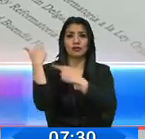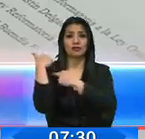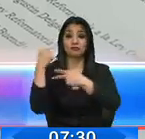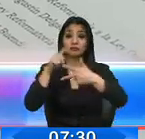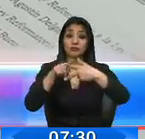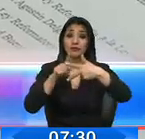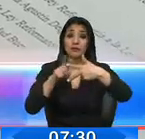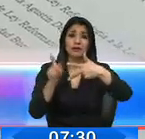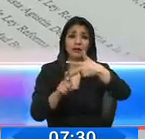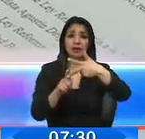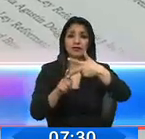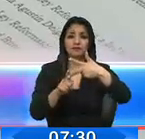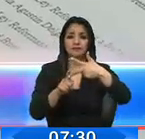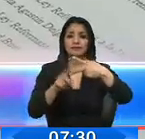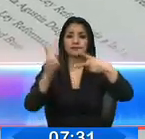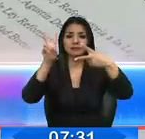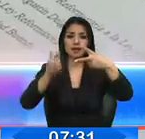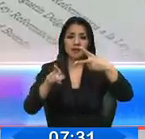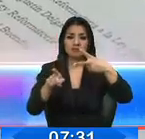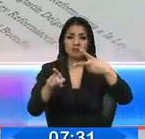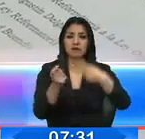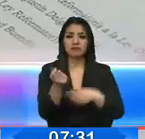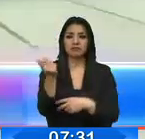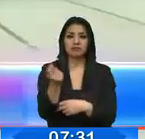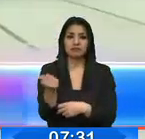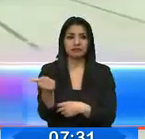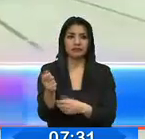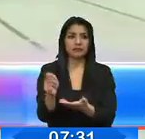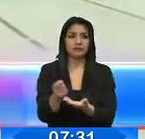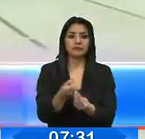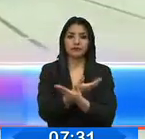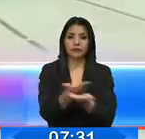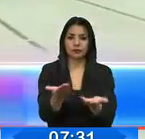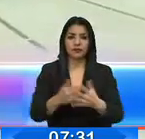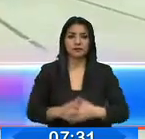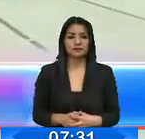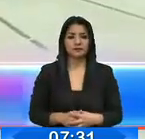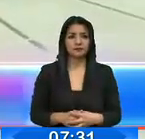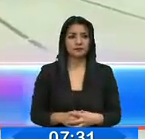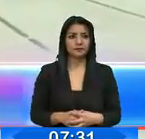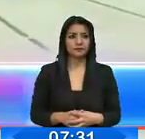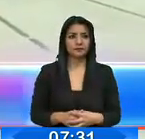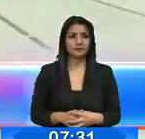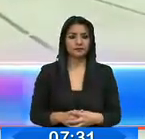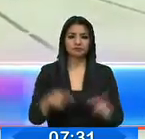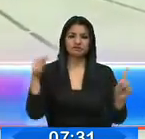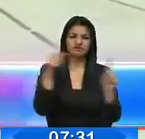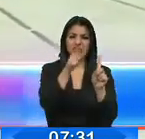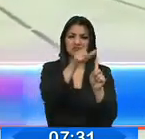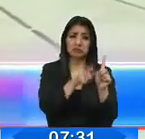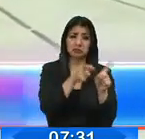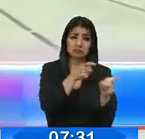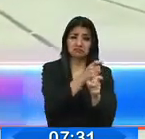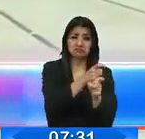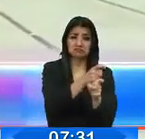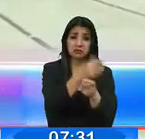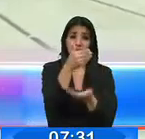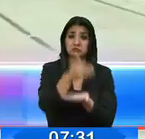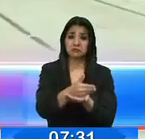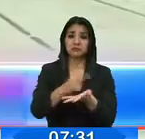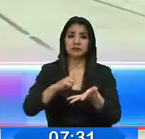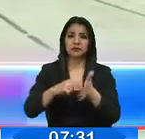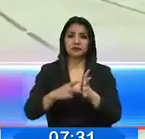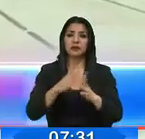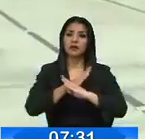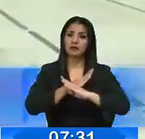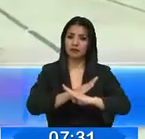fueron también dos elementos que quedaron fuera del informe. Defender esta figura del linchamiento mediático es pretender defender